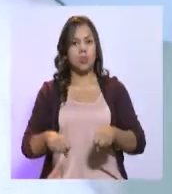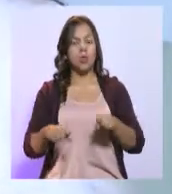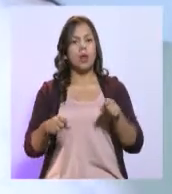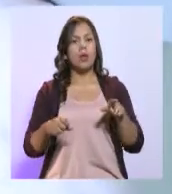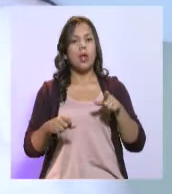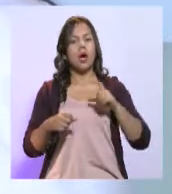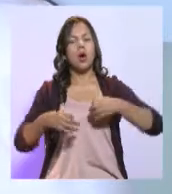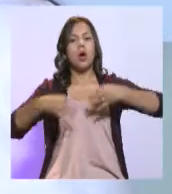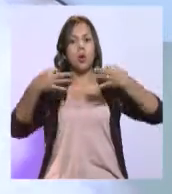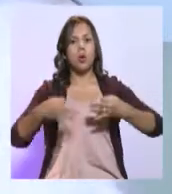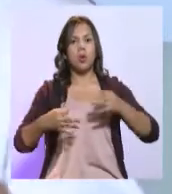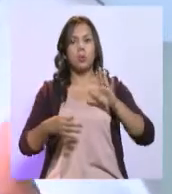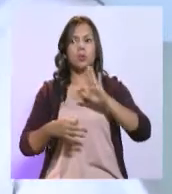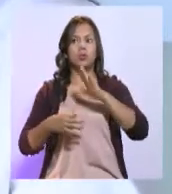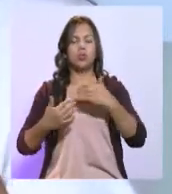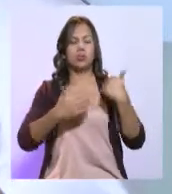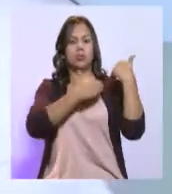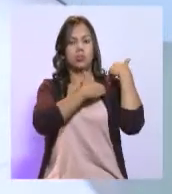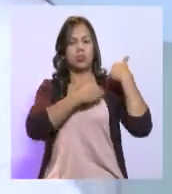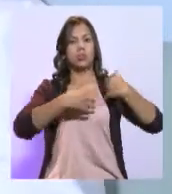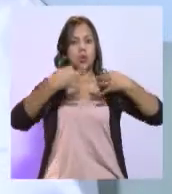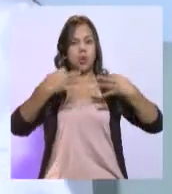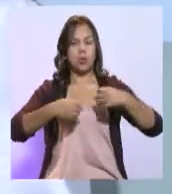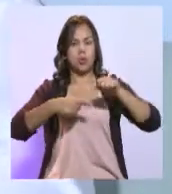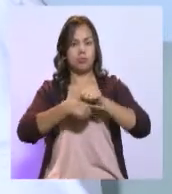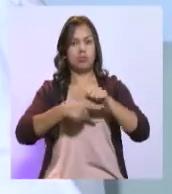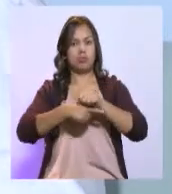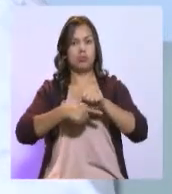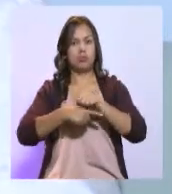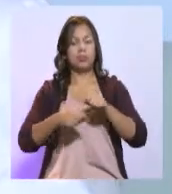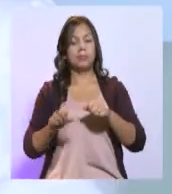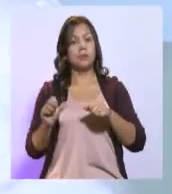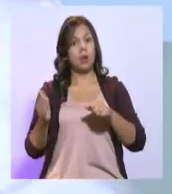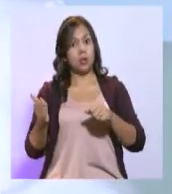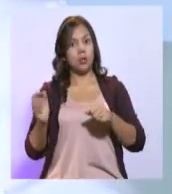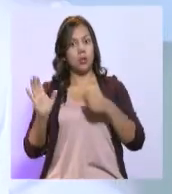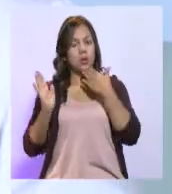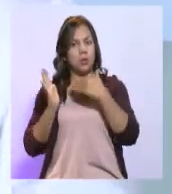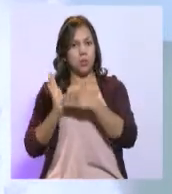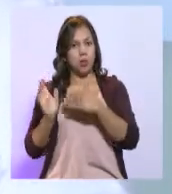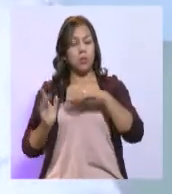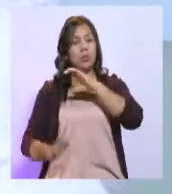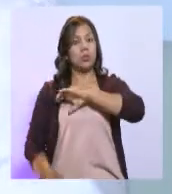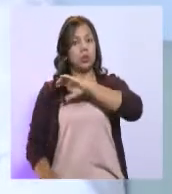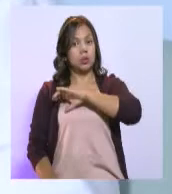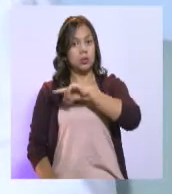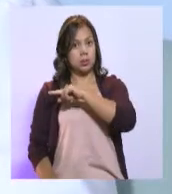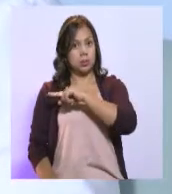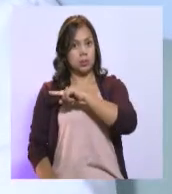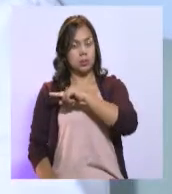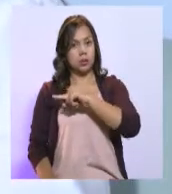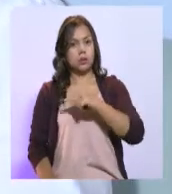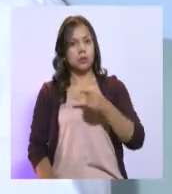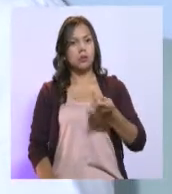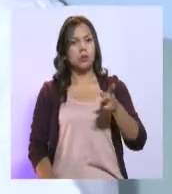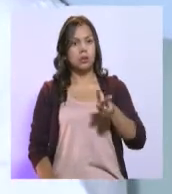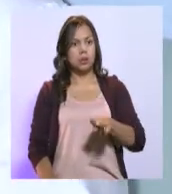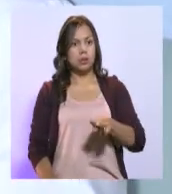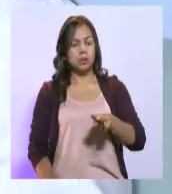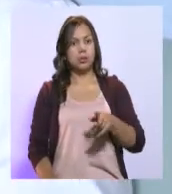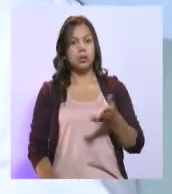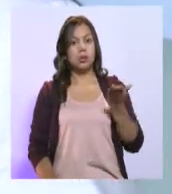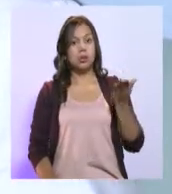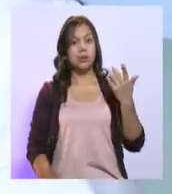cumplir a cabalidad con su competencia. Y lo otro es, pues la otra posición de las municipalidades es que al tener ya